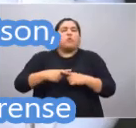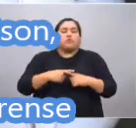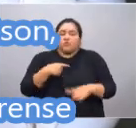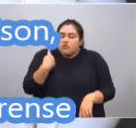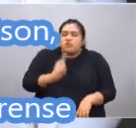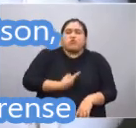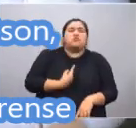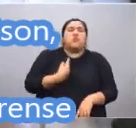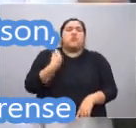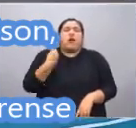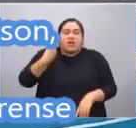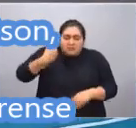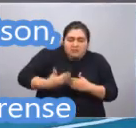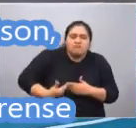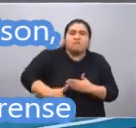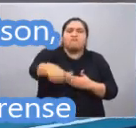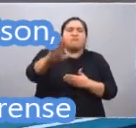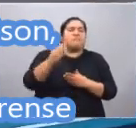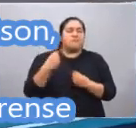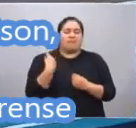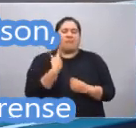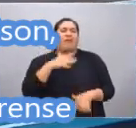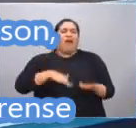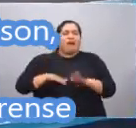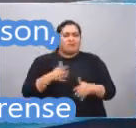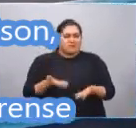a hacer para adelante.